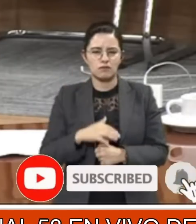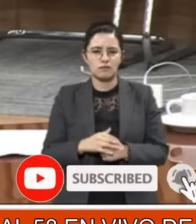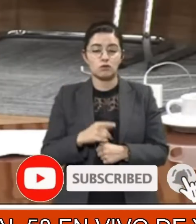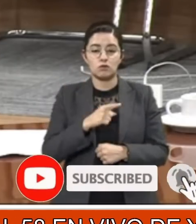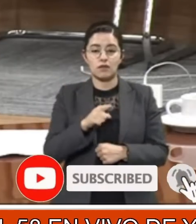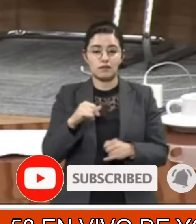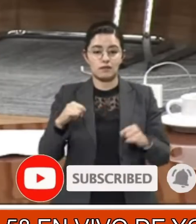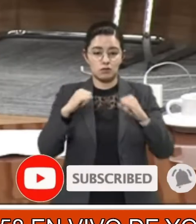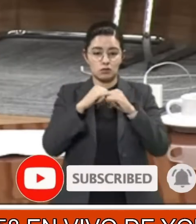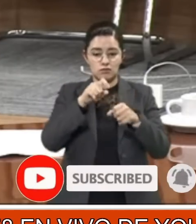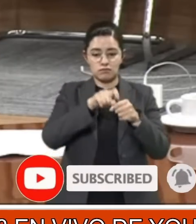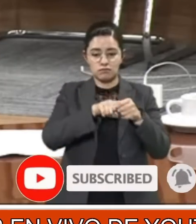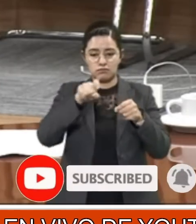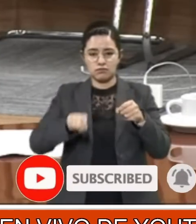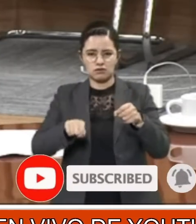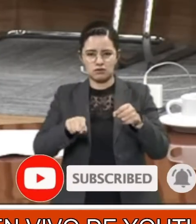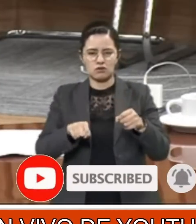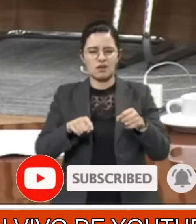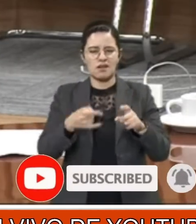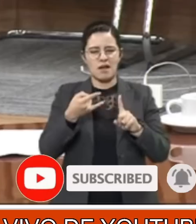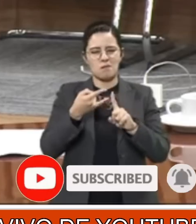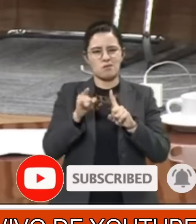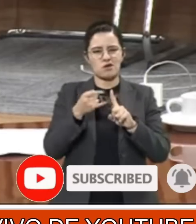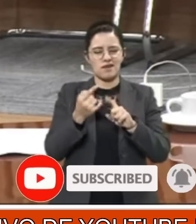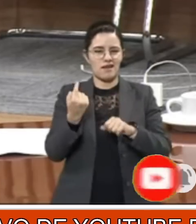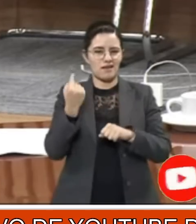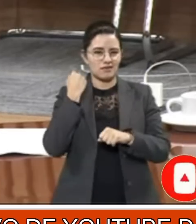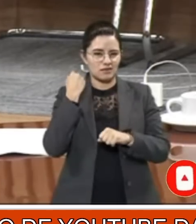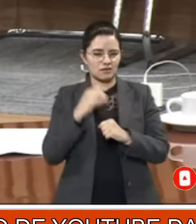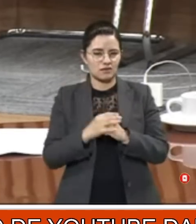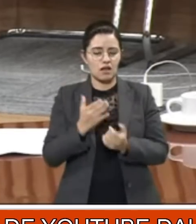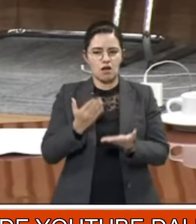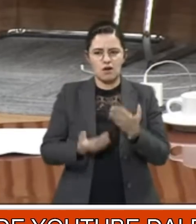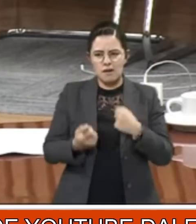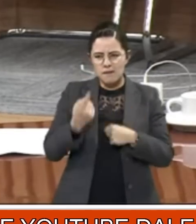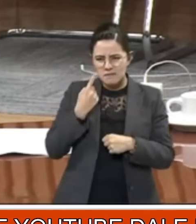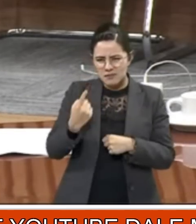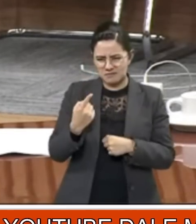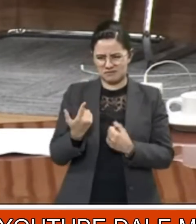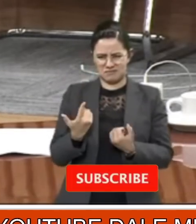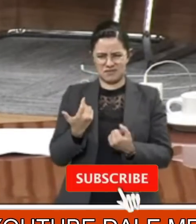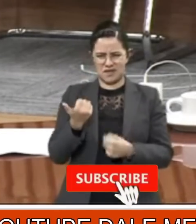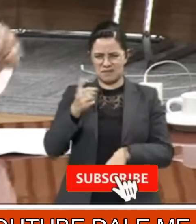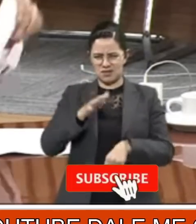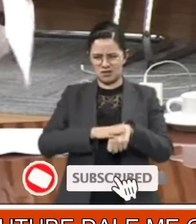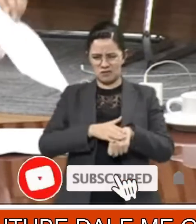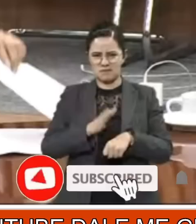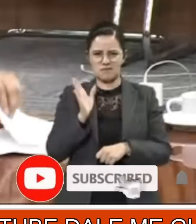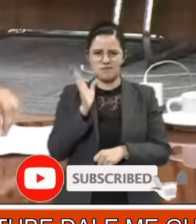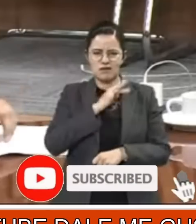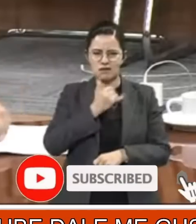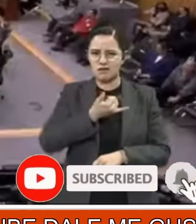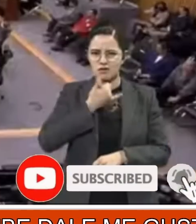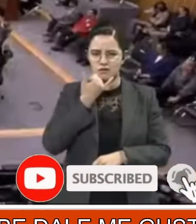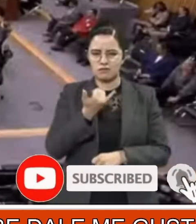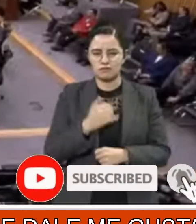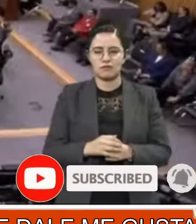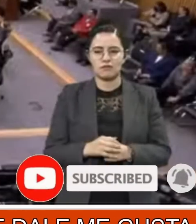trascendente para nosotros. Lo que nos importa realmente es el juicio de la gente. Y el veredicto del pueblo es claro: nos